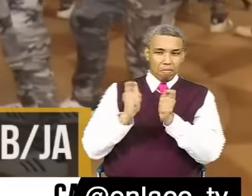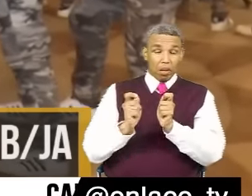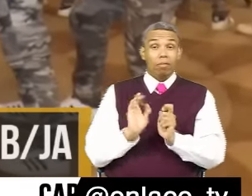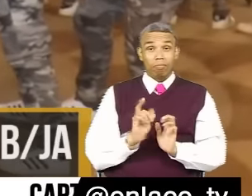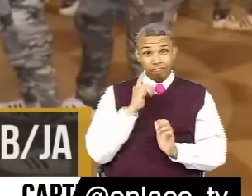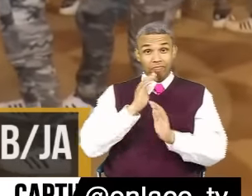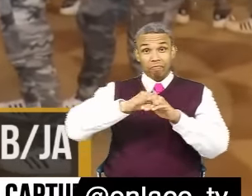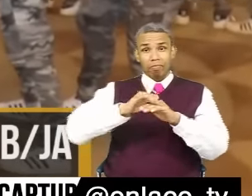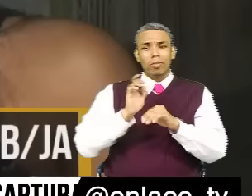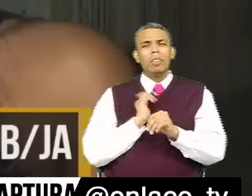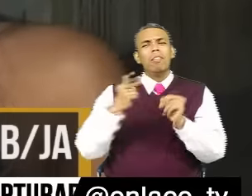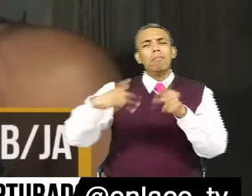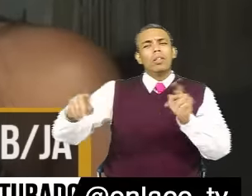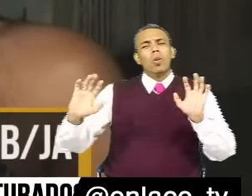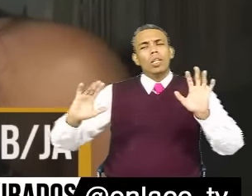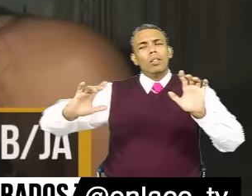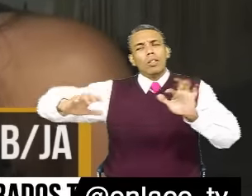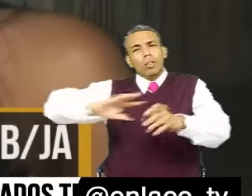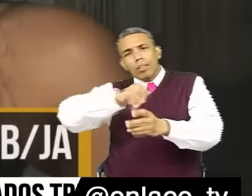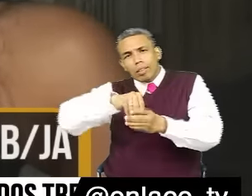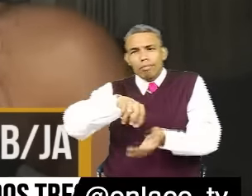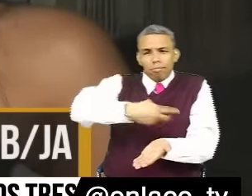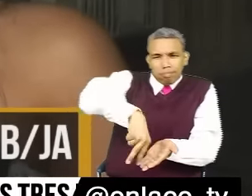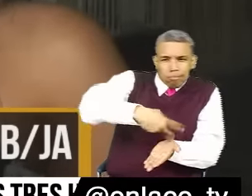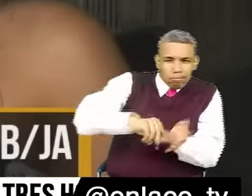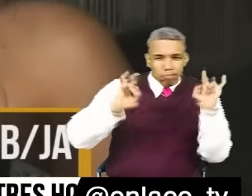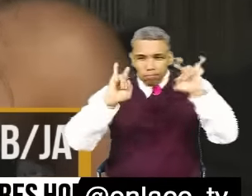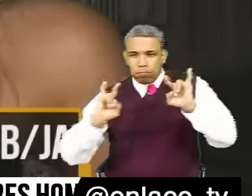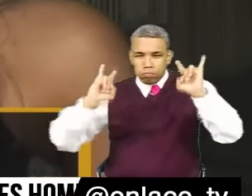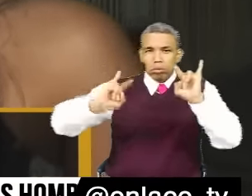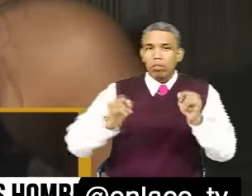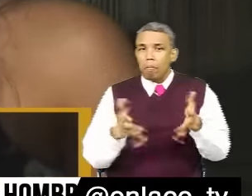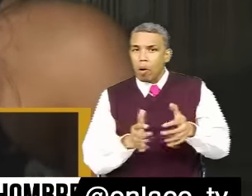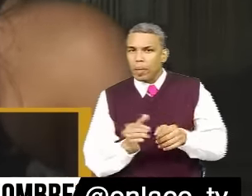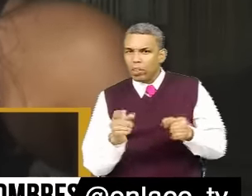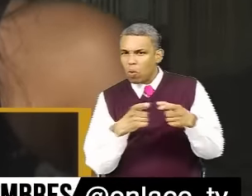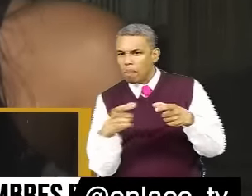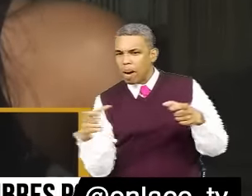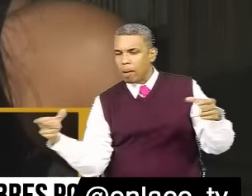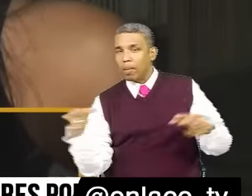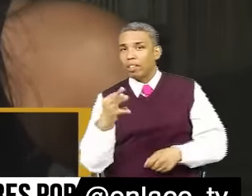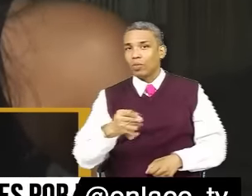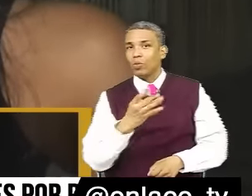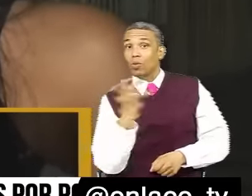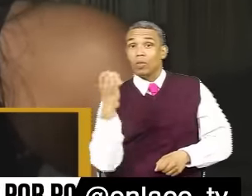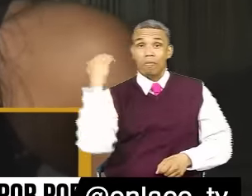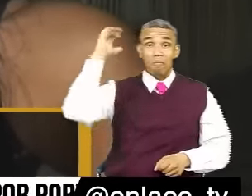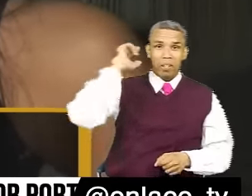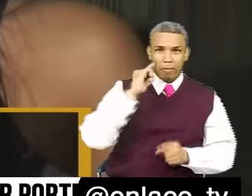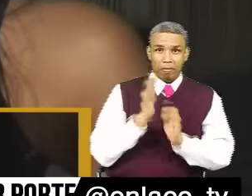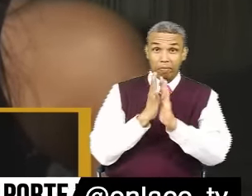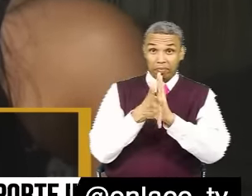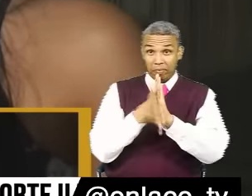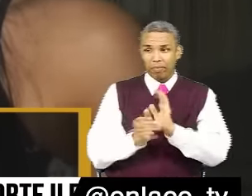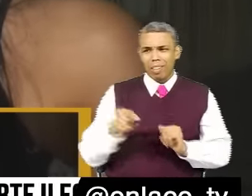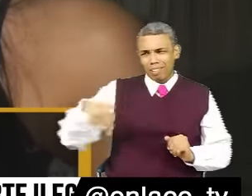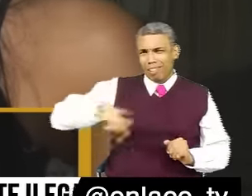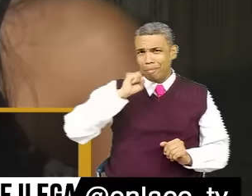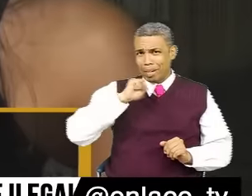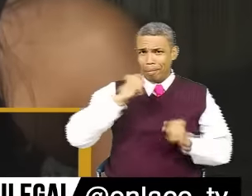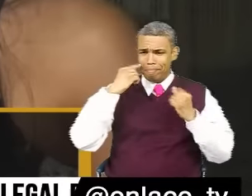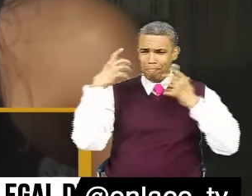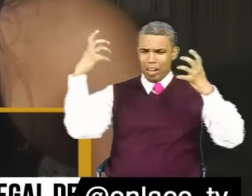personas. La verdad que sí, estamos muy contentos porque pensamos de que en Barranca Bermeja se pueden hacer grandes eventos, o sea, nuestra ciudad debe ser epicentro de eventos